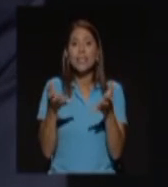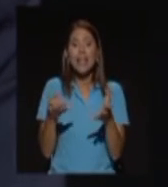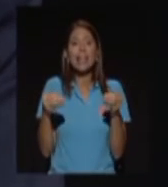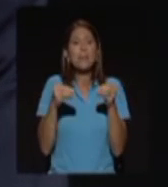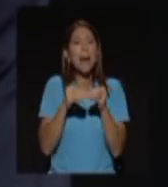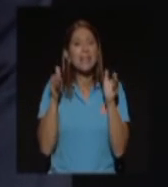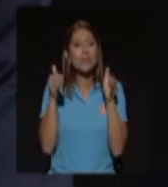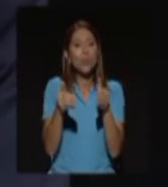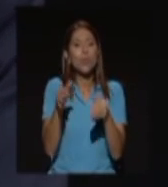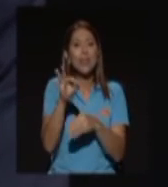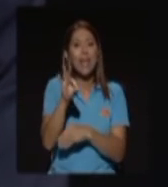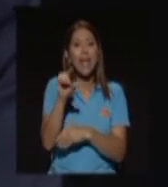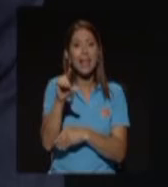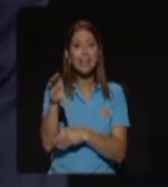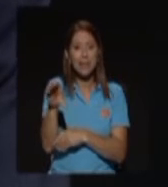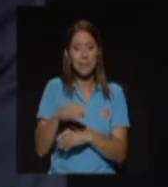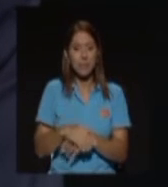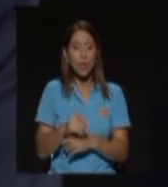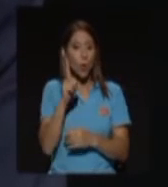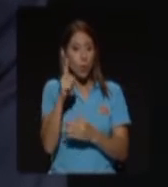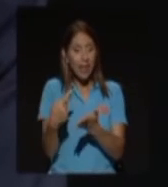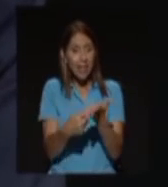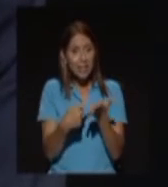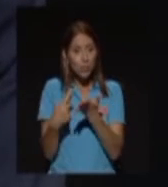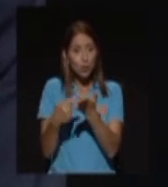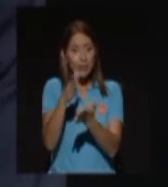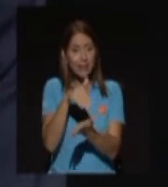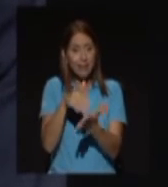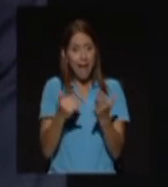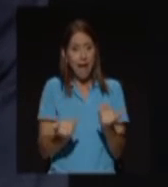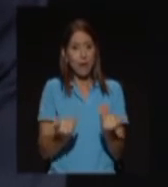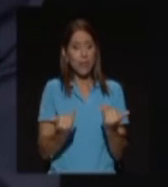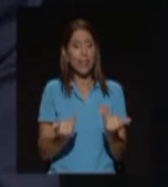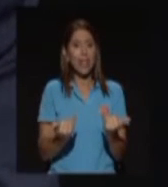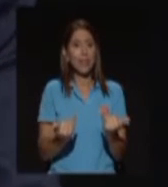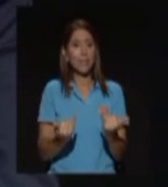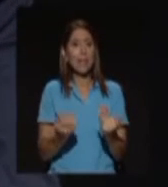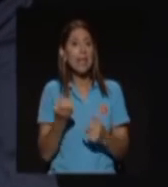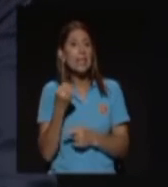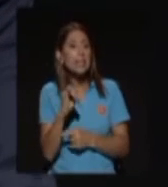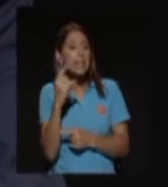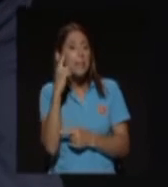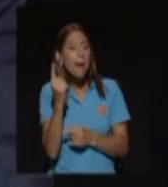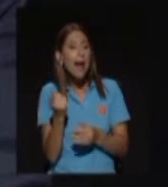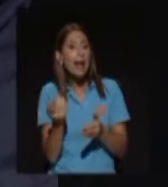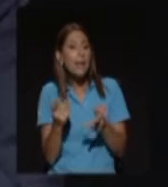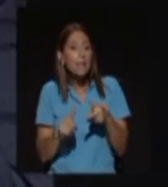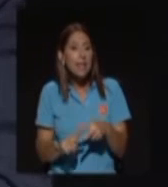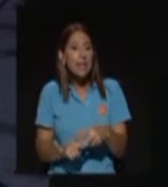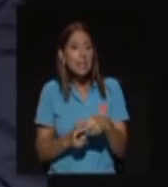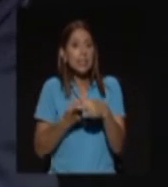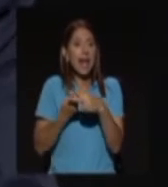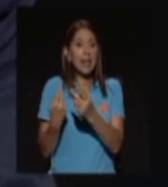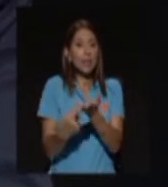TLC. Y la discusión, una de las discusiones centrales hoy día es si para iniciar